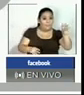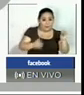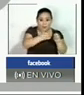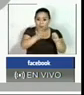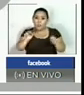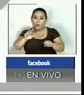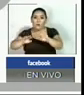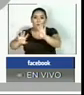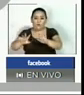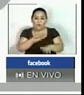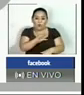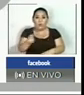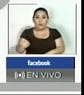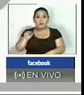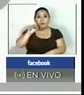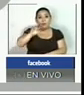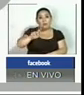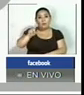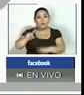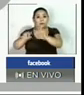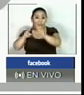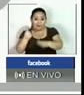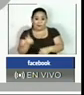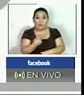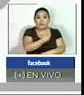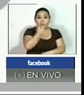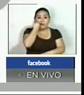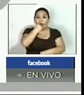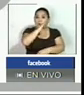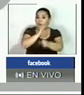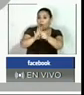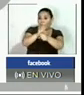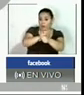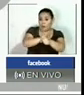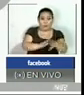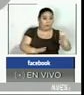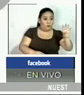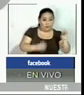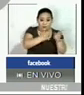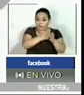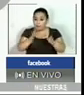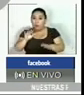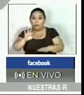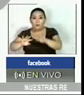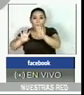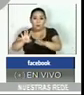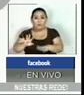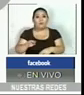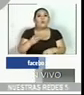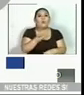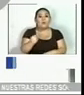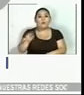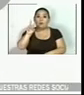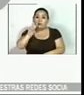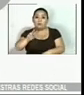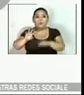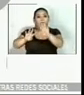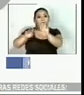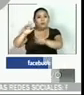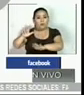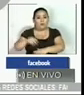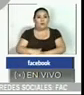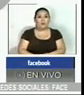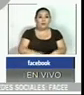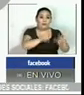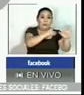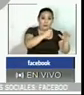años, 317 personas infectadas por COVID-19, y de 40 a 59 años, 298. De 60 a